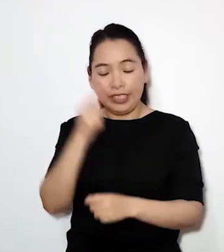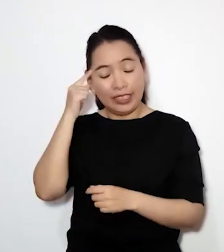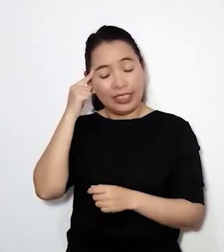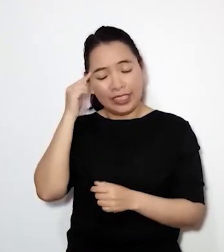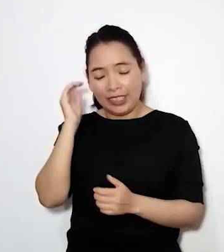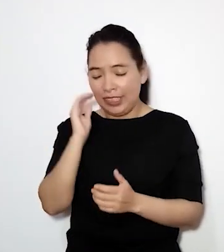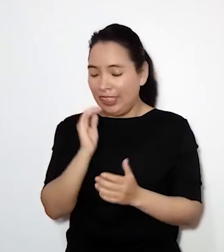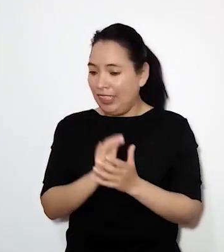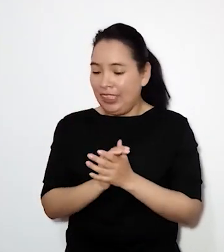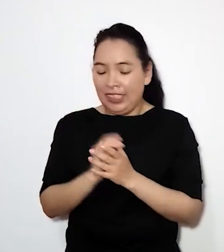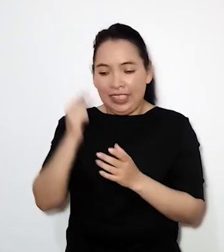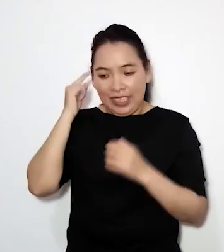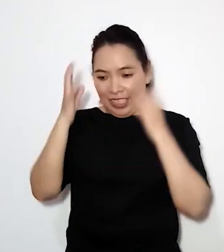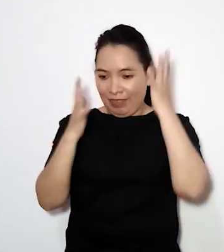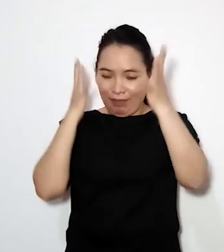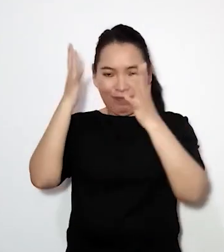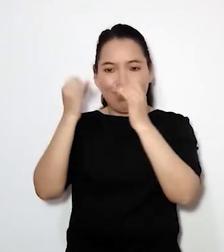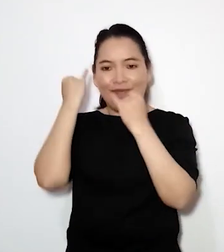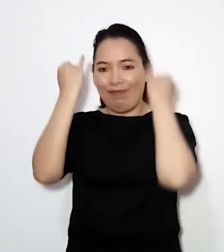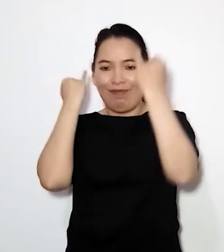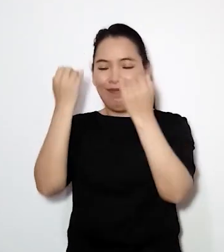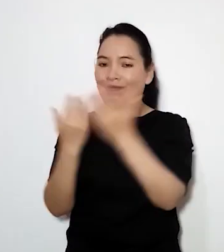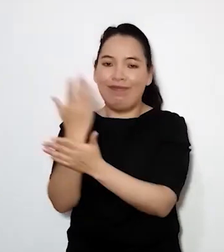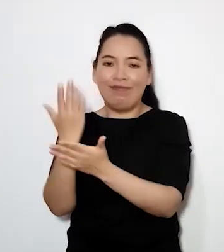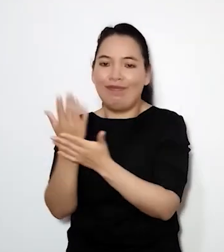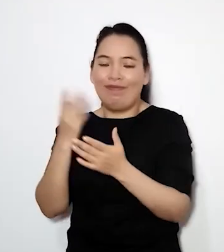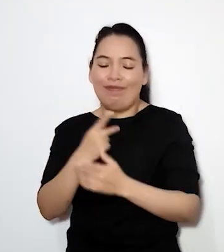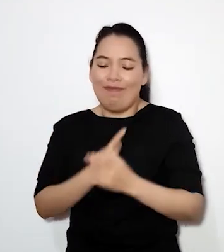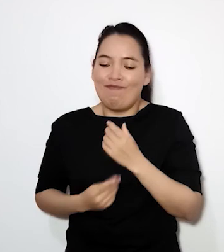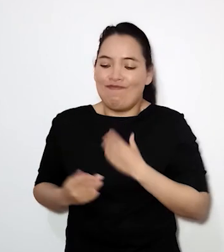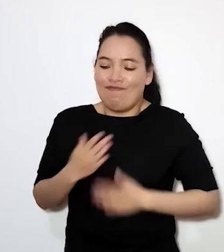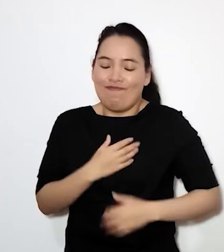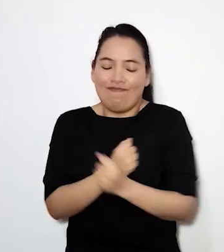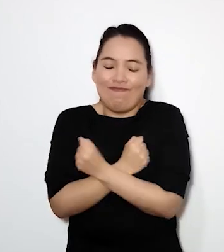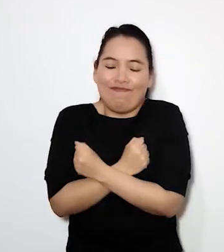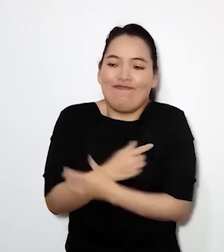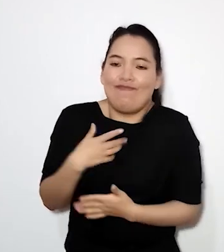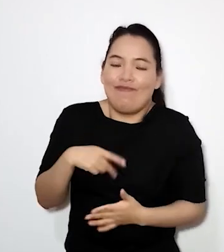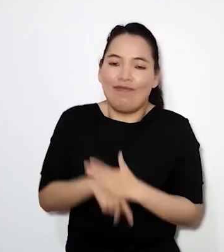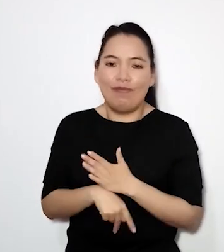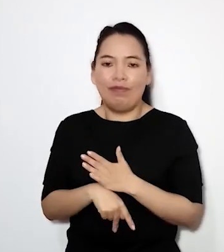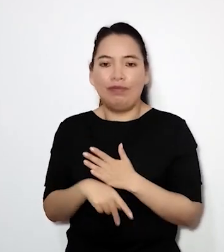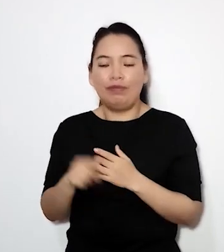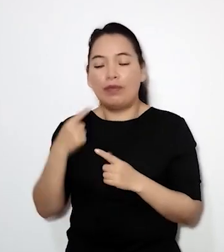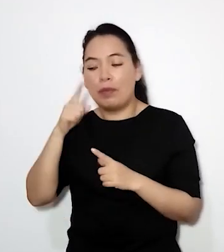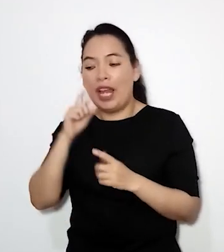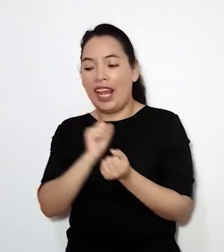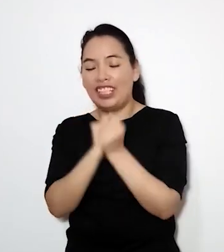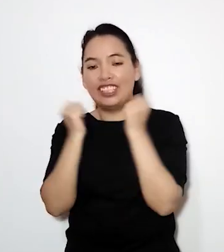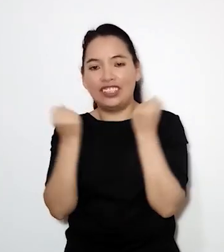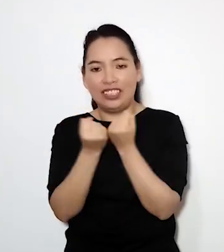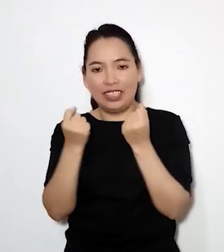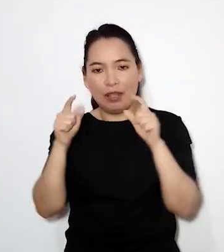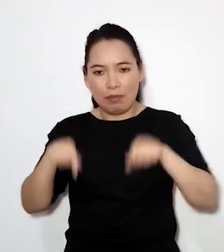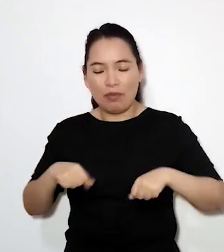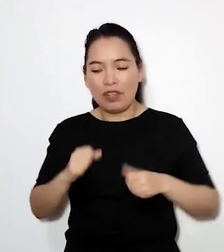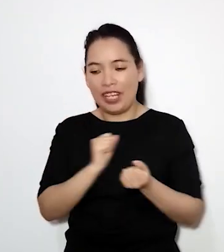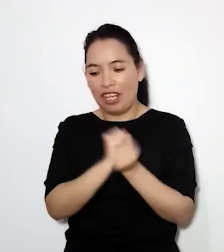que esta colectividad que llamamos sociedad sea construida de una manera diferente. Esta es una oportunidad